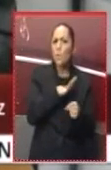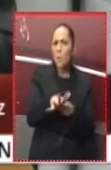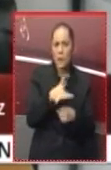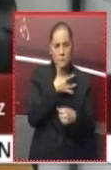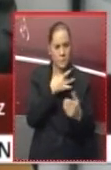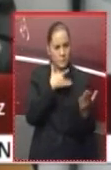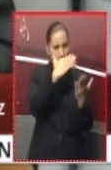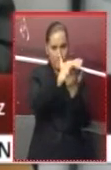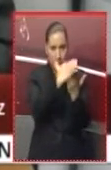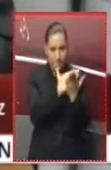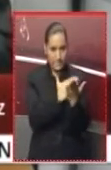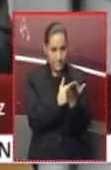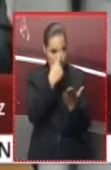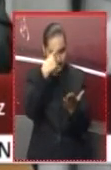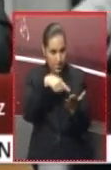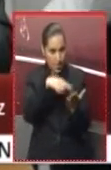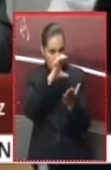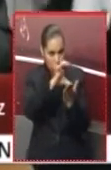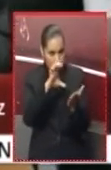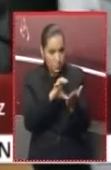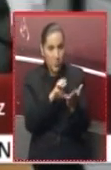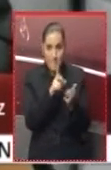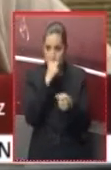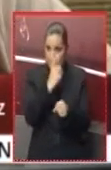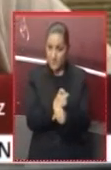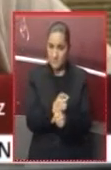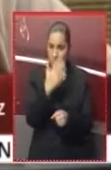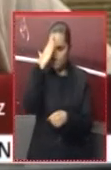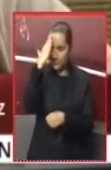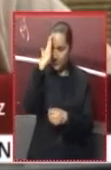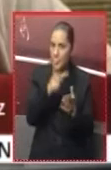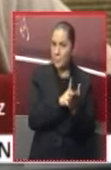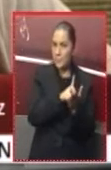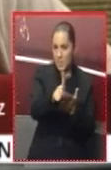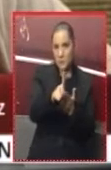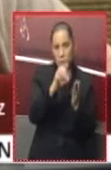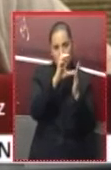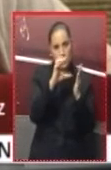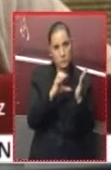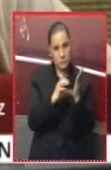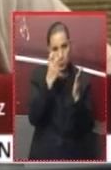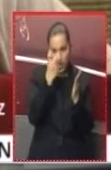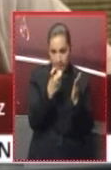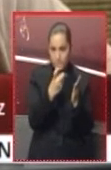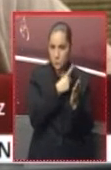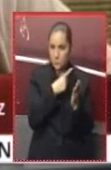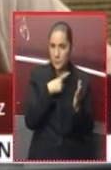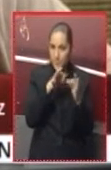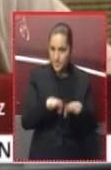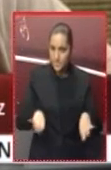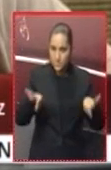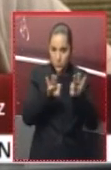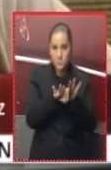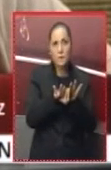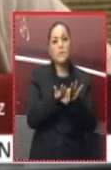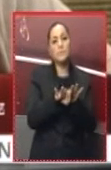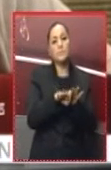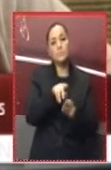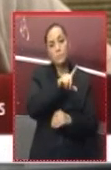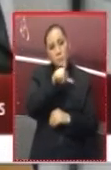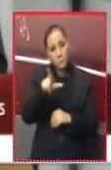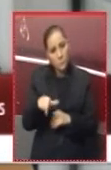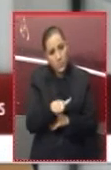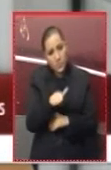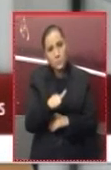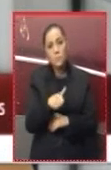disposición constitucional, un derecho constitucional. Ese es el primer planteamiento que tenemos que llevar a cabo. En función de eso, hacemos